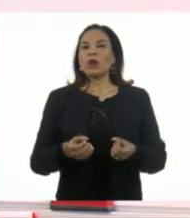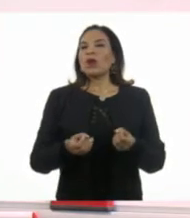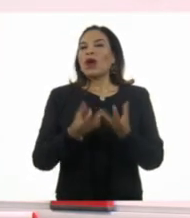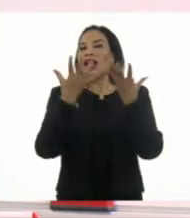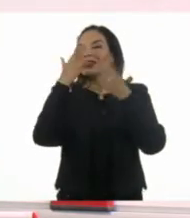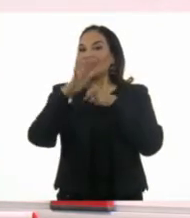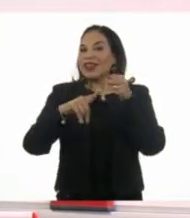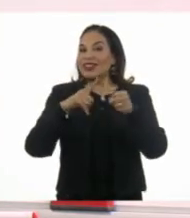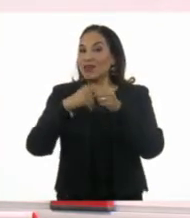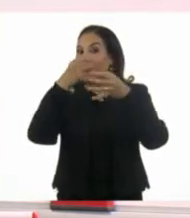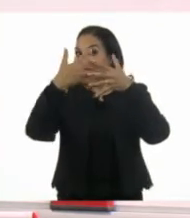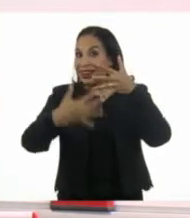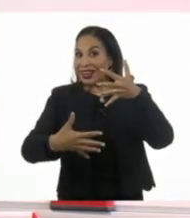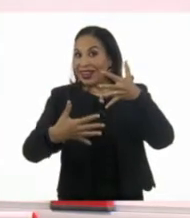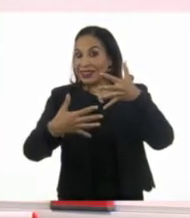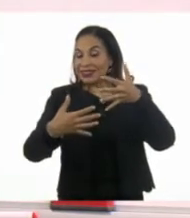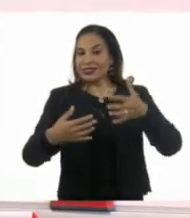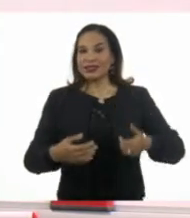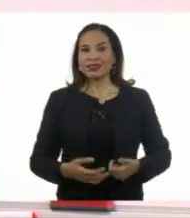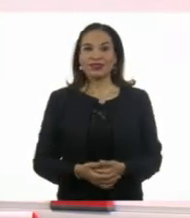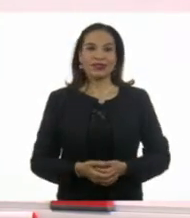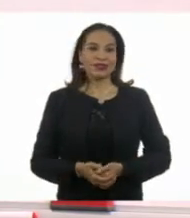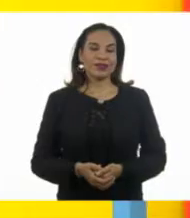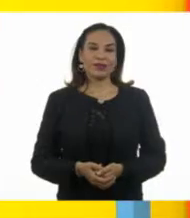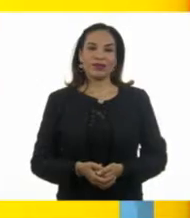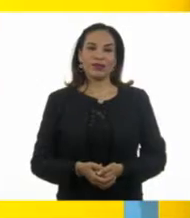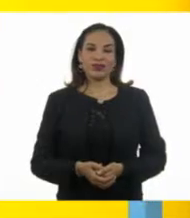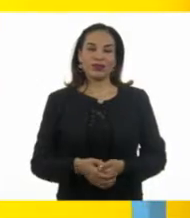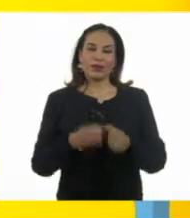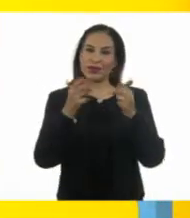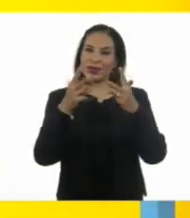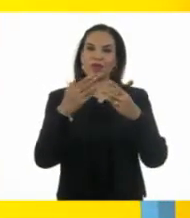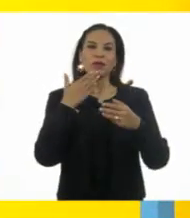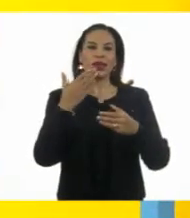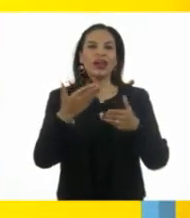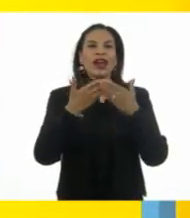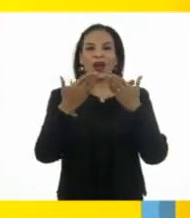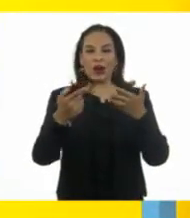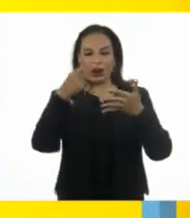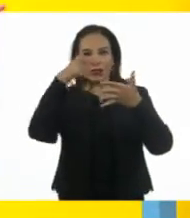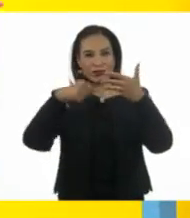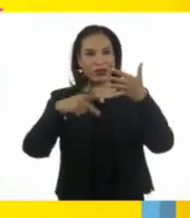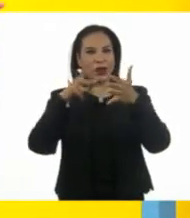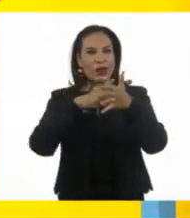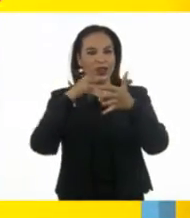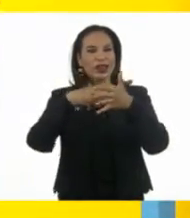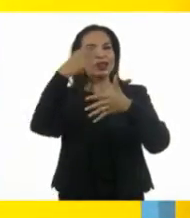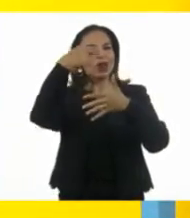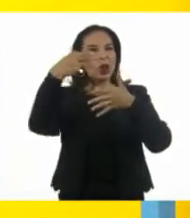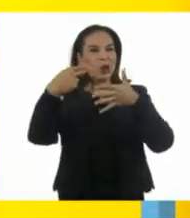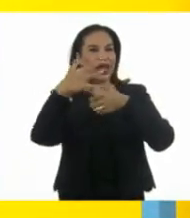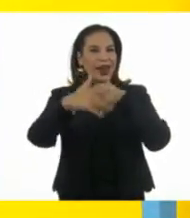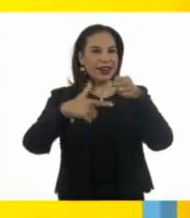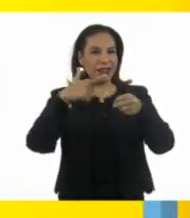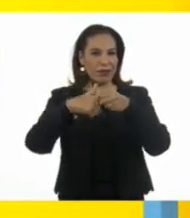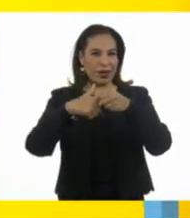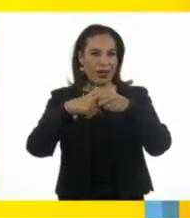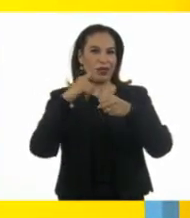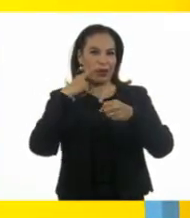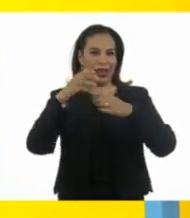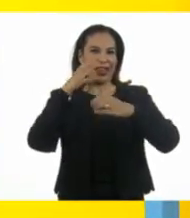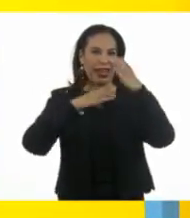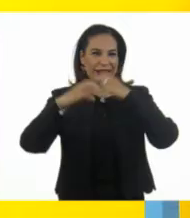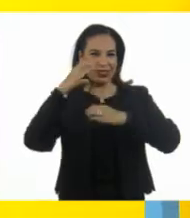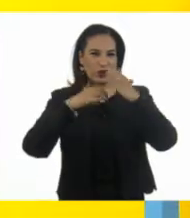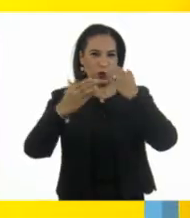¿Cuántos animales? Ok, bien, vamos a repasar qué nombres de animales vinieron en la